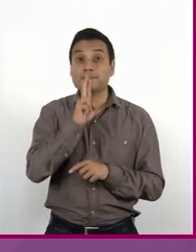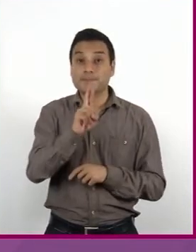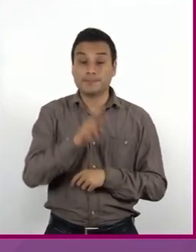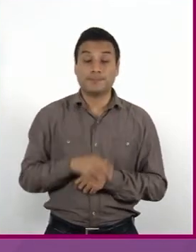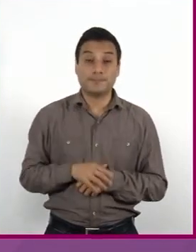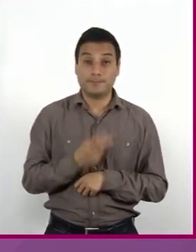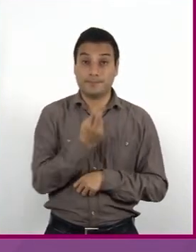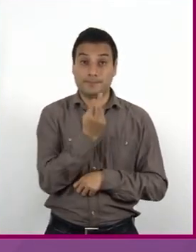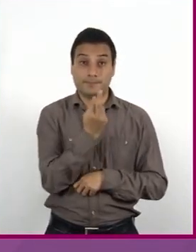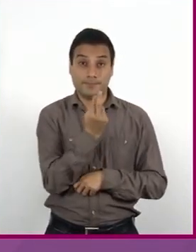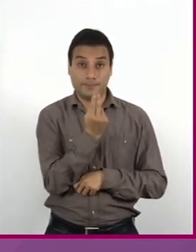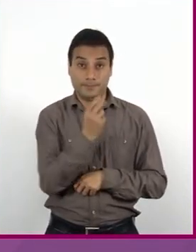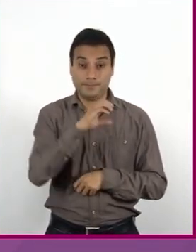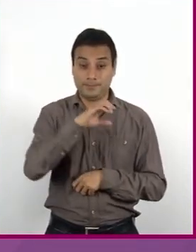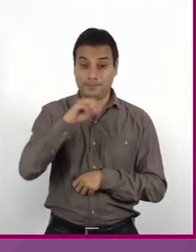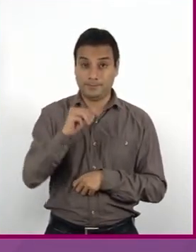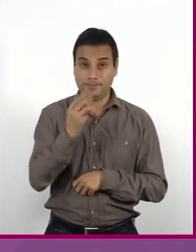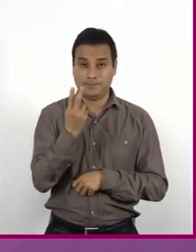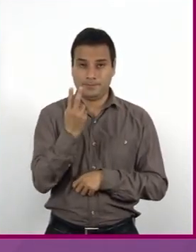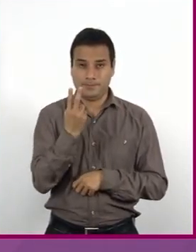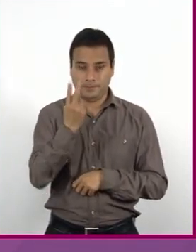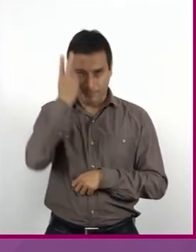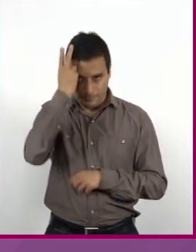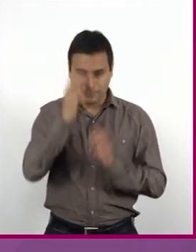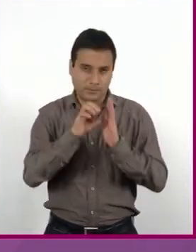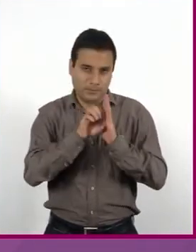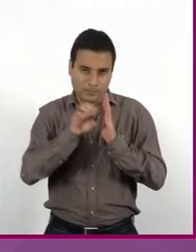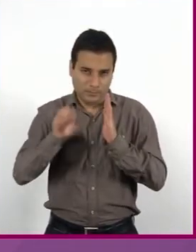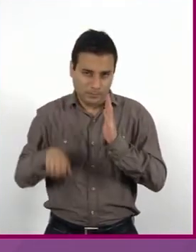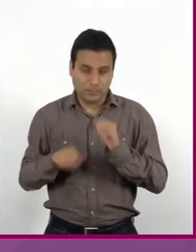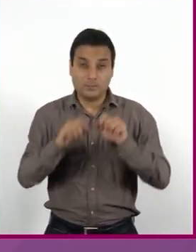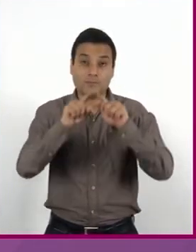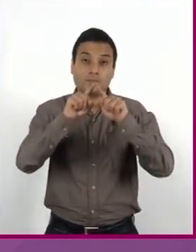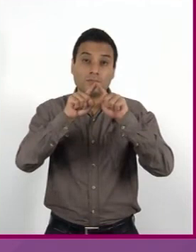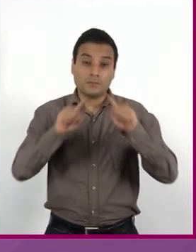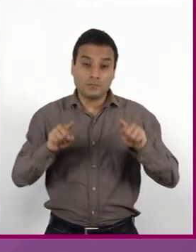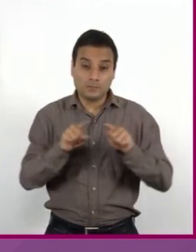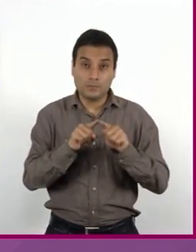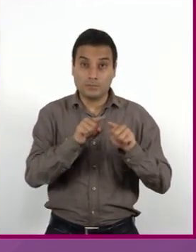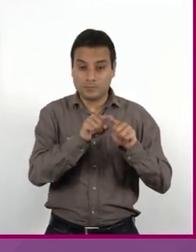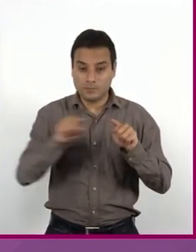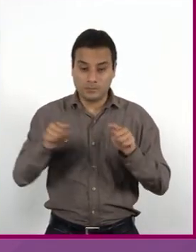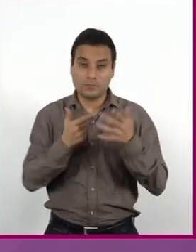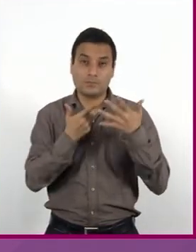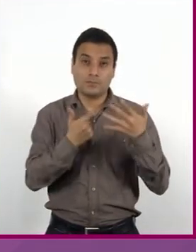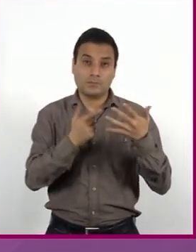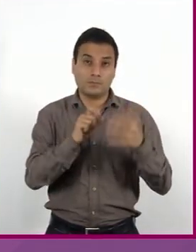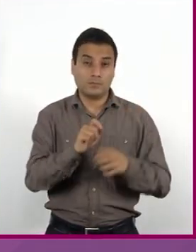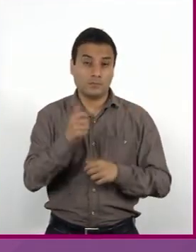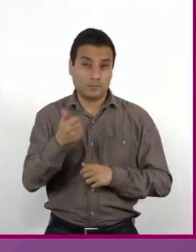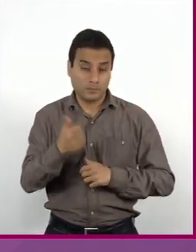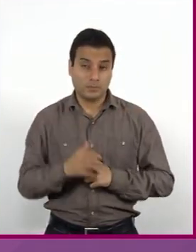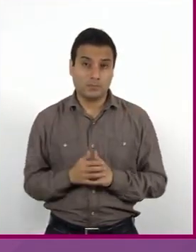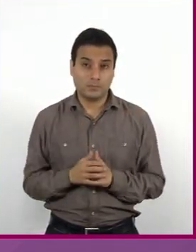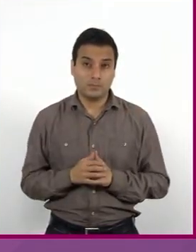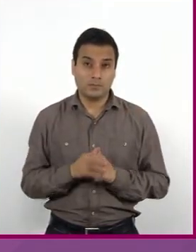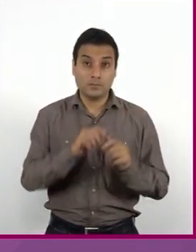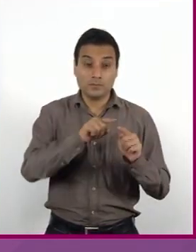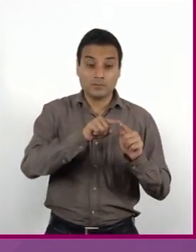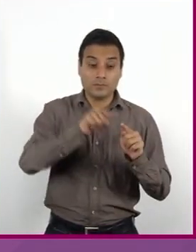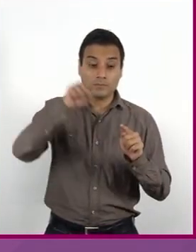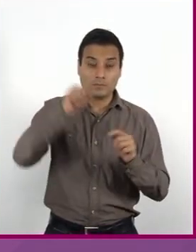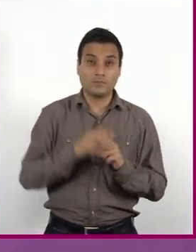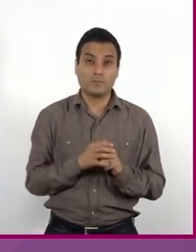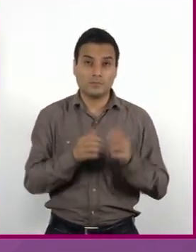25 centímetros cuadrados. Por ejemplo, un triángulo cuya base mide 7.6 centímetros y su altura es